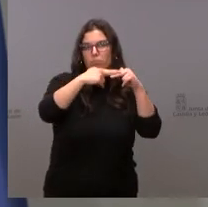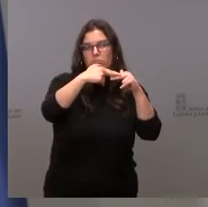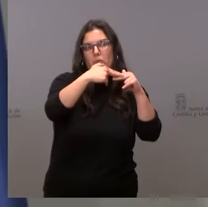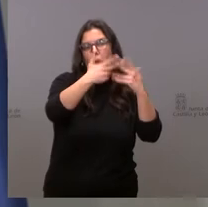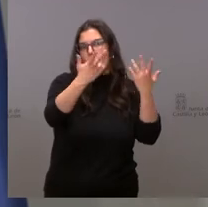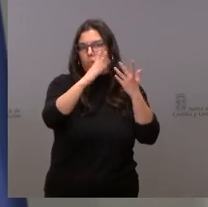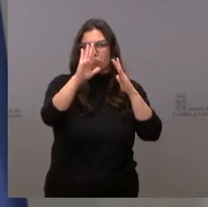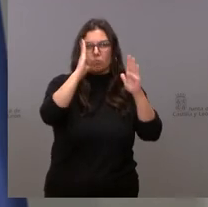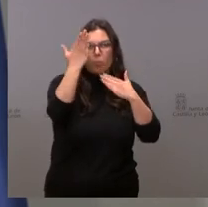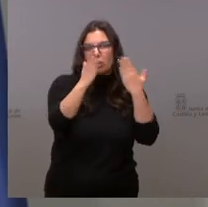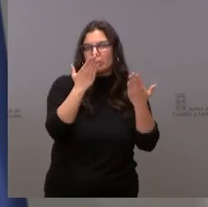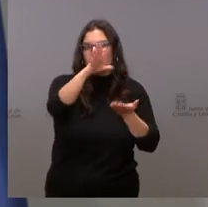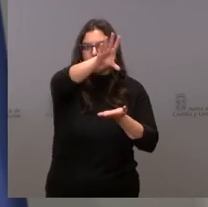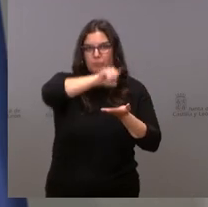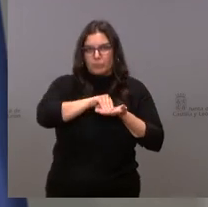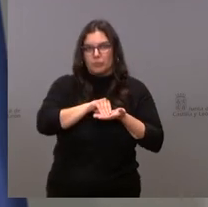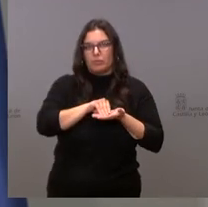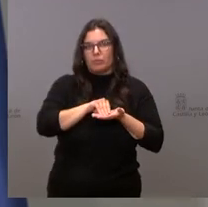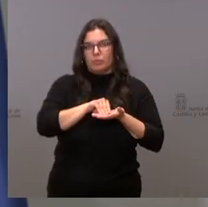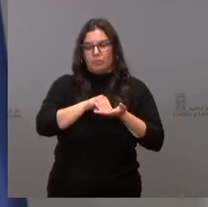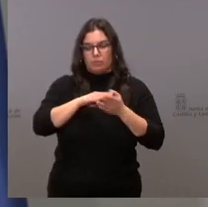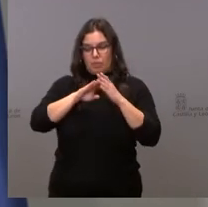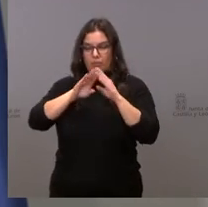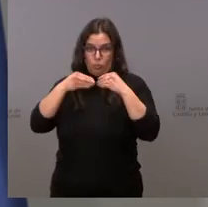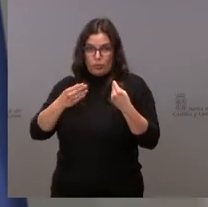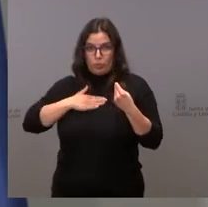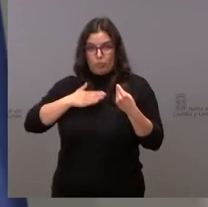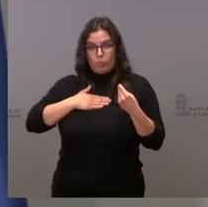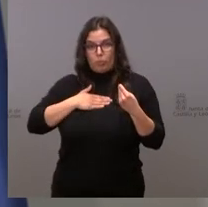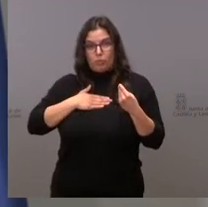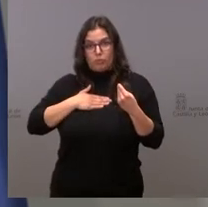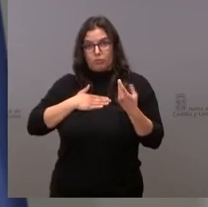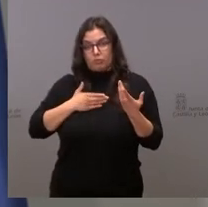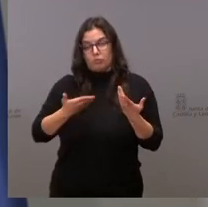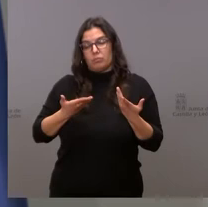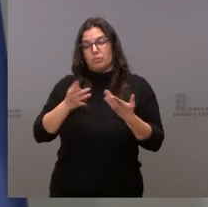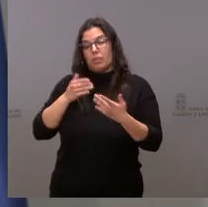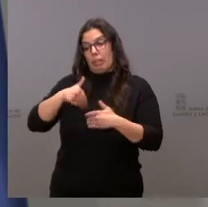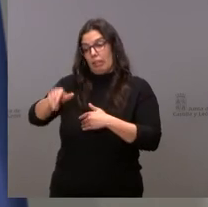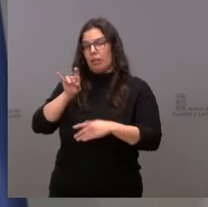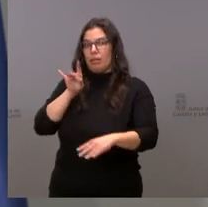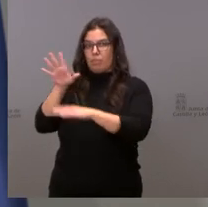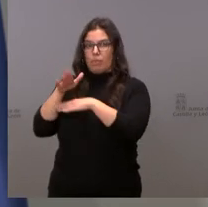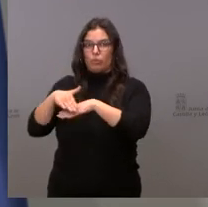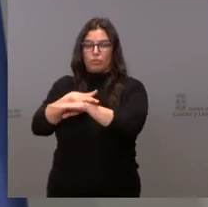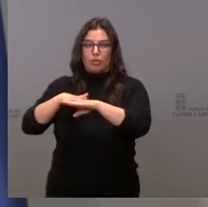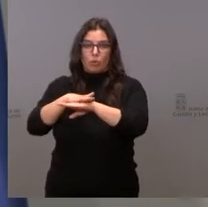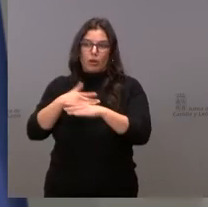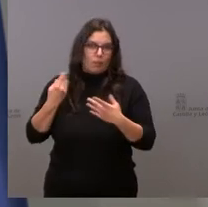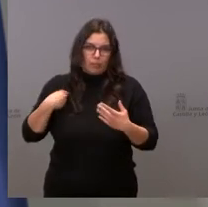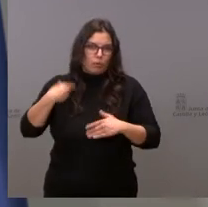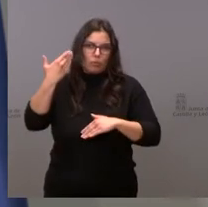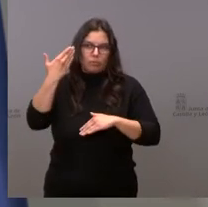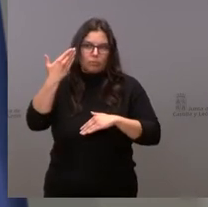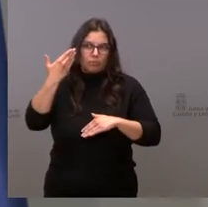propuestas y sus ideas y pudiéramos integrarlas dentro del documento que la junta de castilla y léon enviará al gobierno y lo enviaremos en